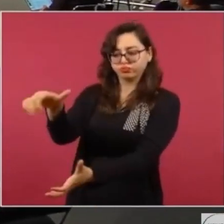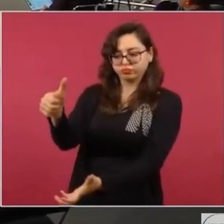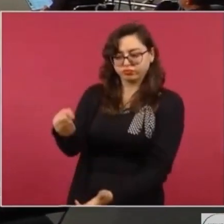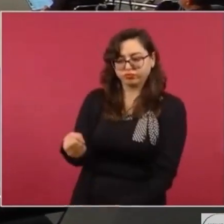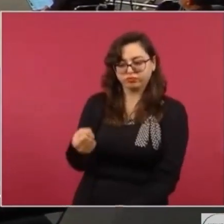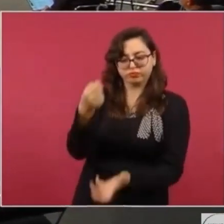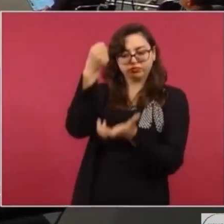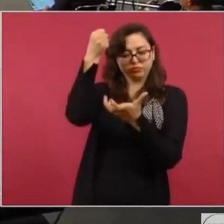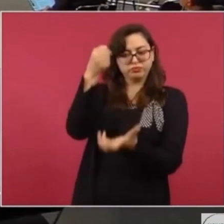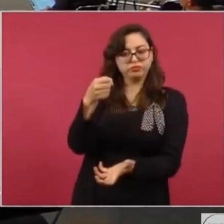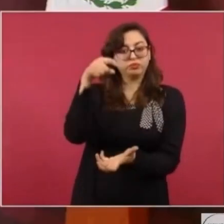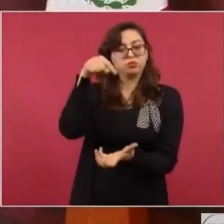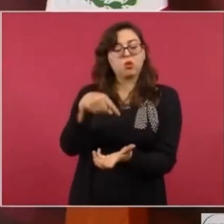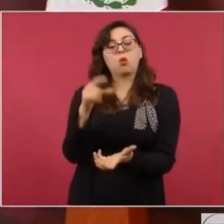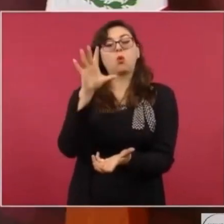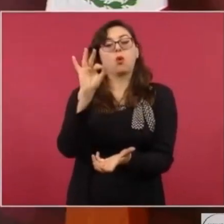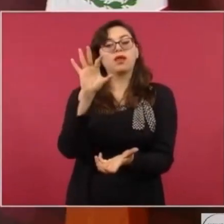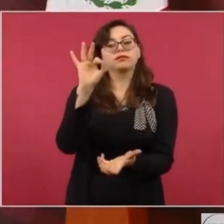nacional.